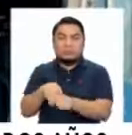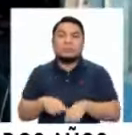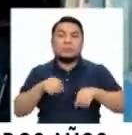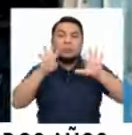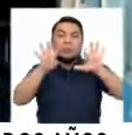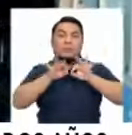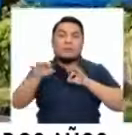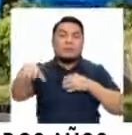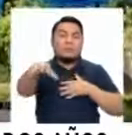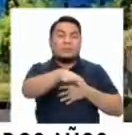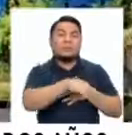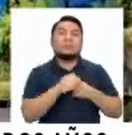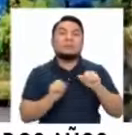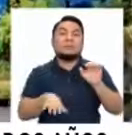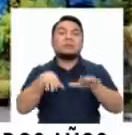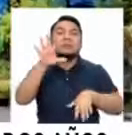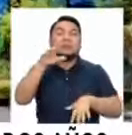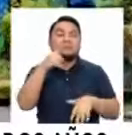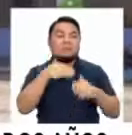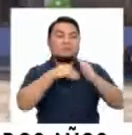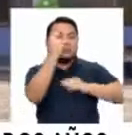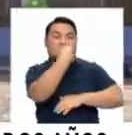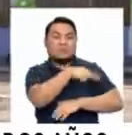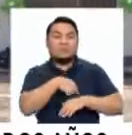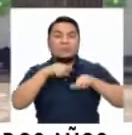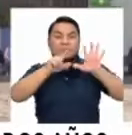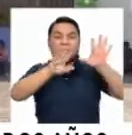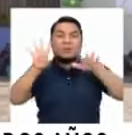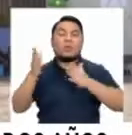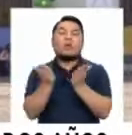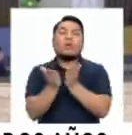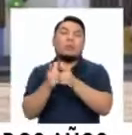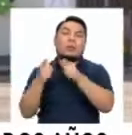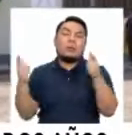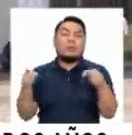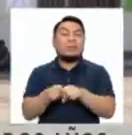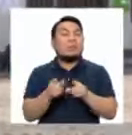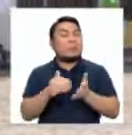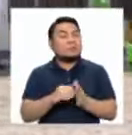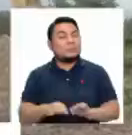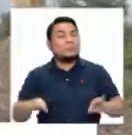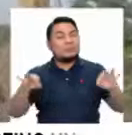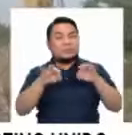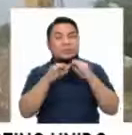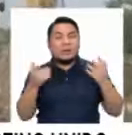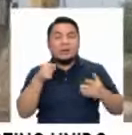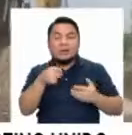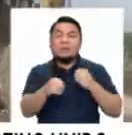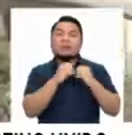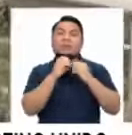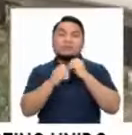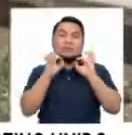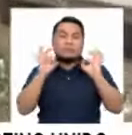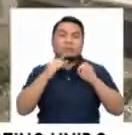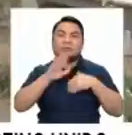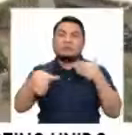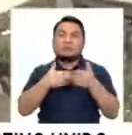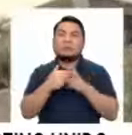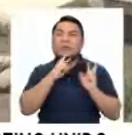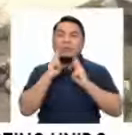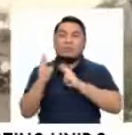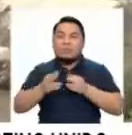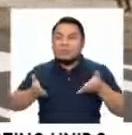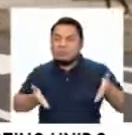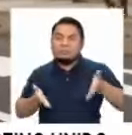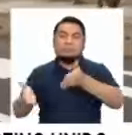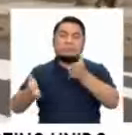se realizarán 15 establecimientos de salud, 74 colegios y, lo más importante, se dará solución definitiva a las inundaciones y